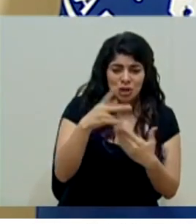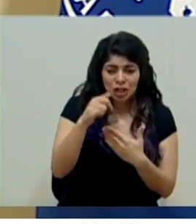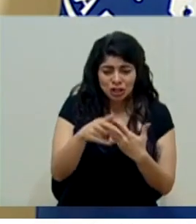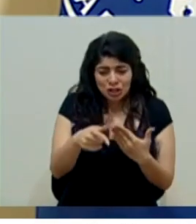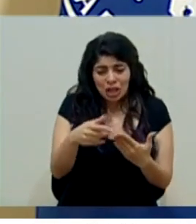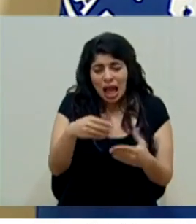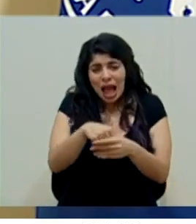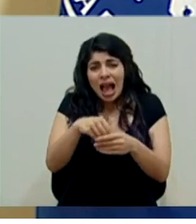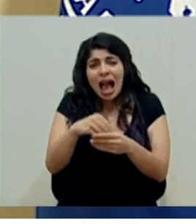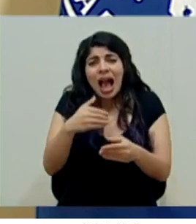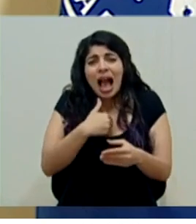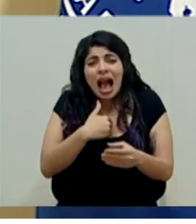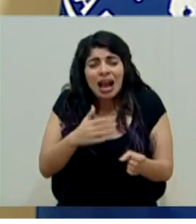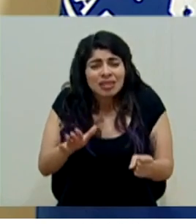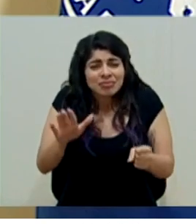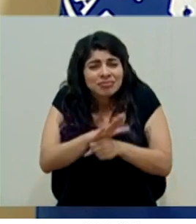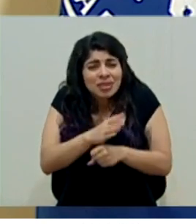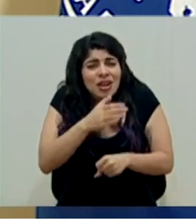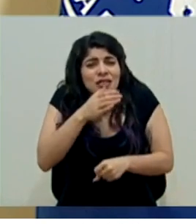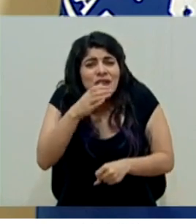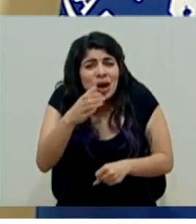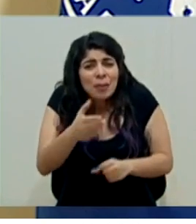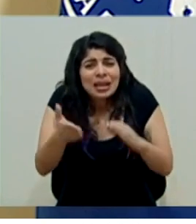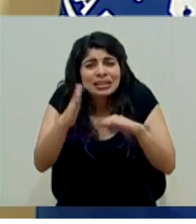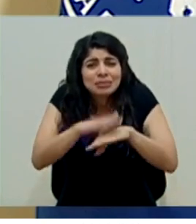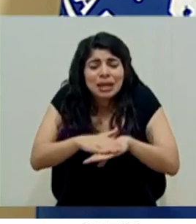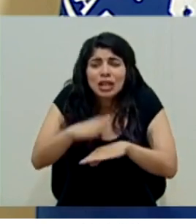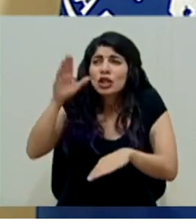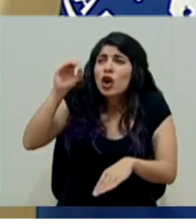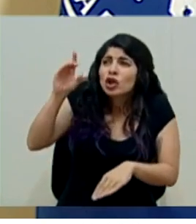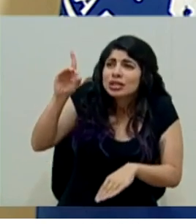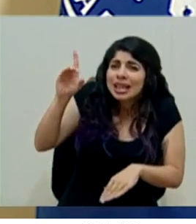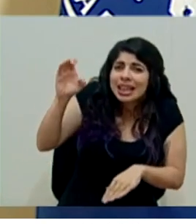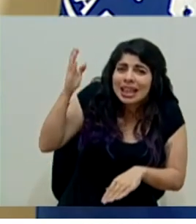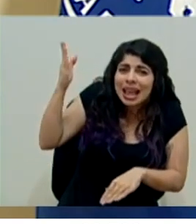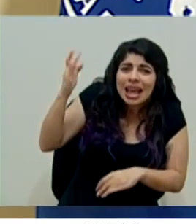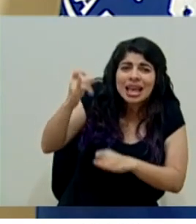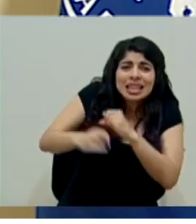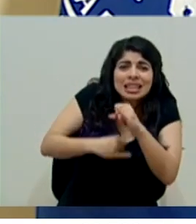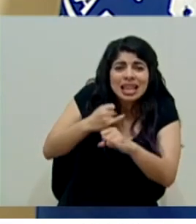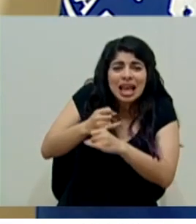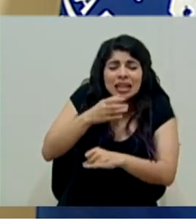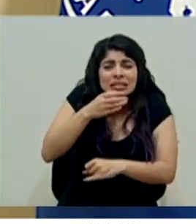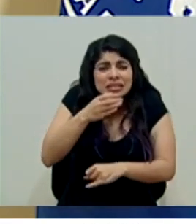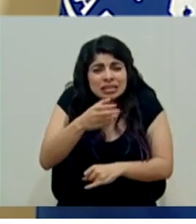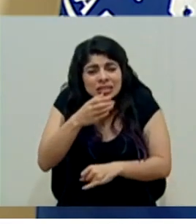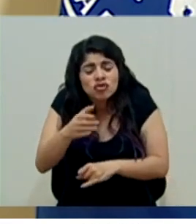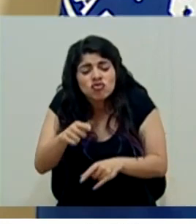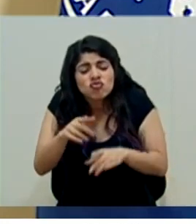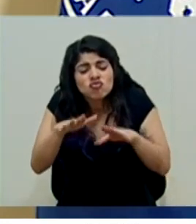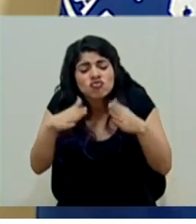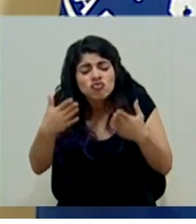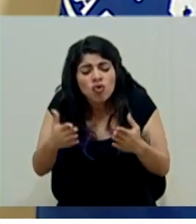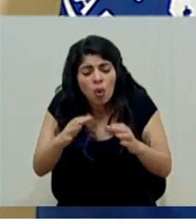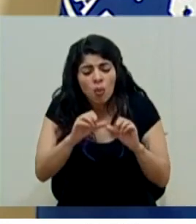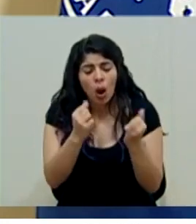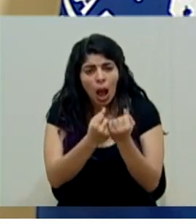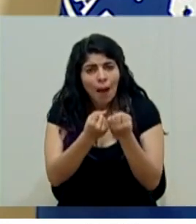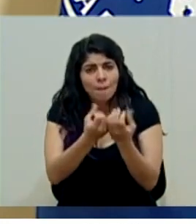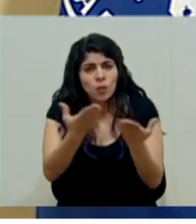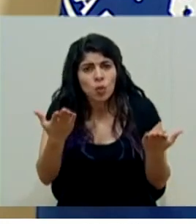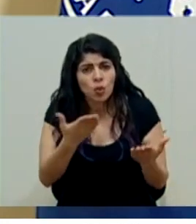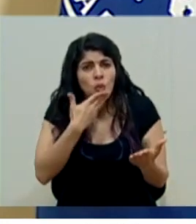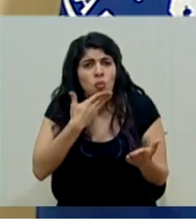tiene las recomendaciones de los expertos de OCDE y muchos expertos internacionales de cómo tiene que hacerse la organización de un sector público